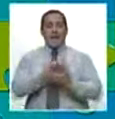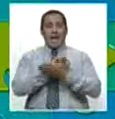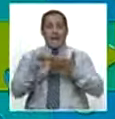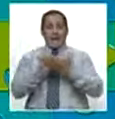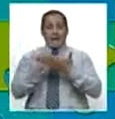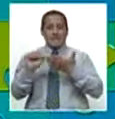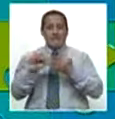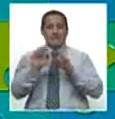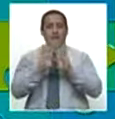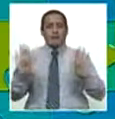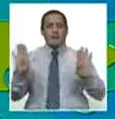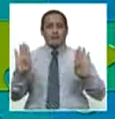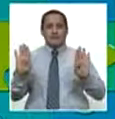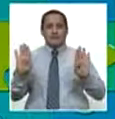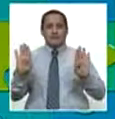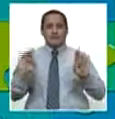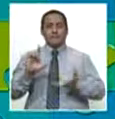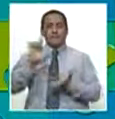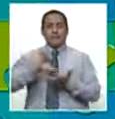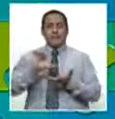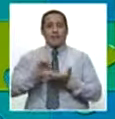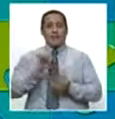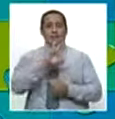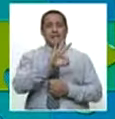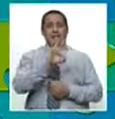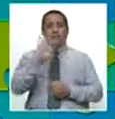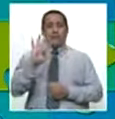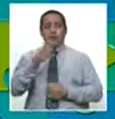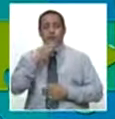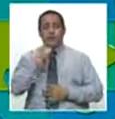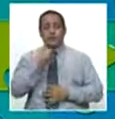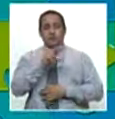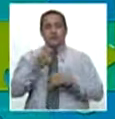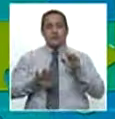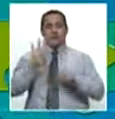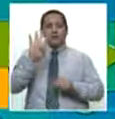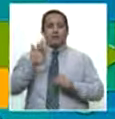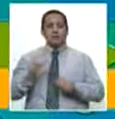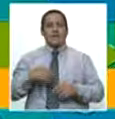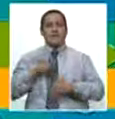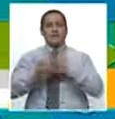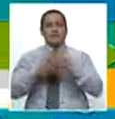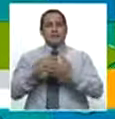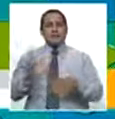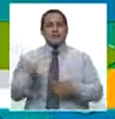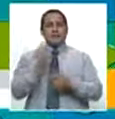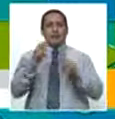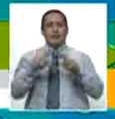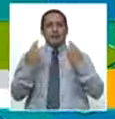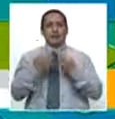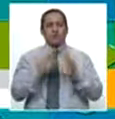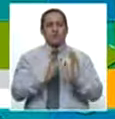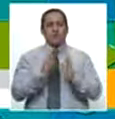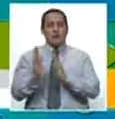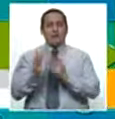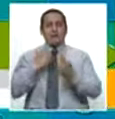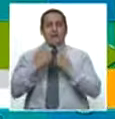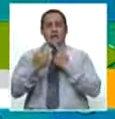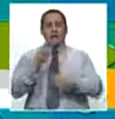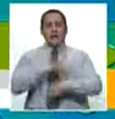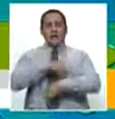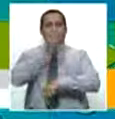Agenda sin barreras. En Lima, 3 y 4 de diciembre del 2014, se llevará a cabo la reunión preparatoria